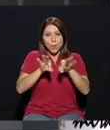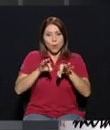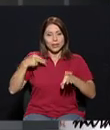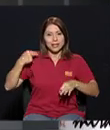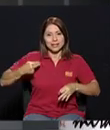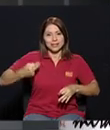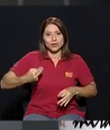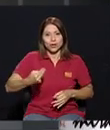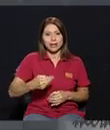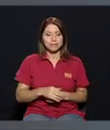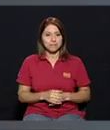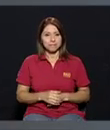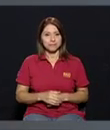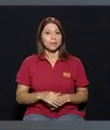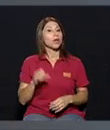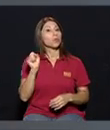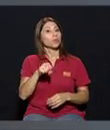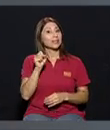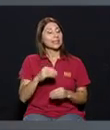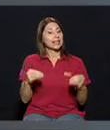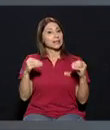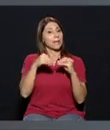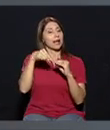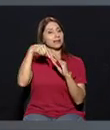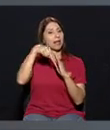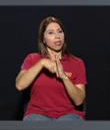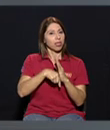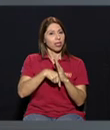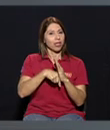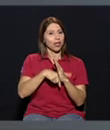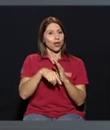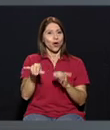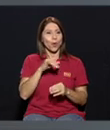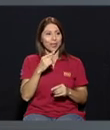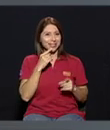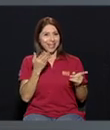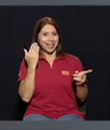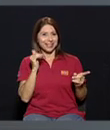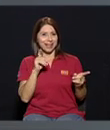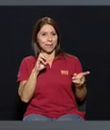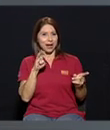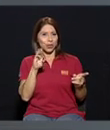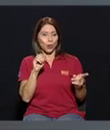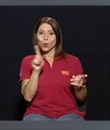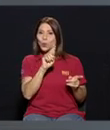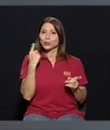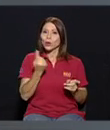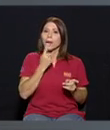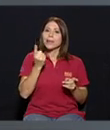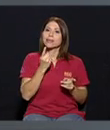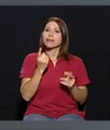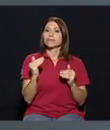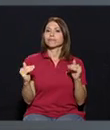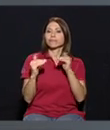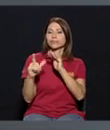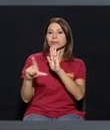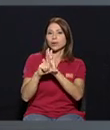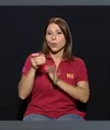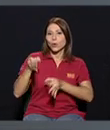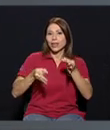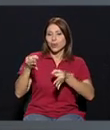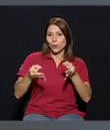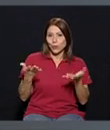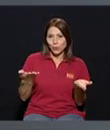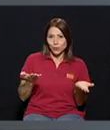historia. Sí, definitivamente va mucho más allá del, como decía don Alberto, del mero aspecto jurídico, don Luis.